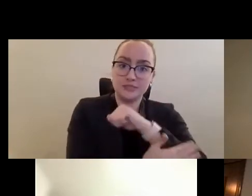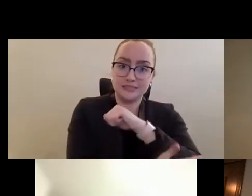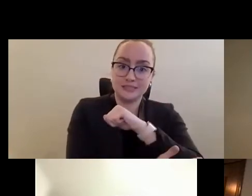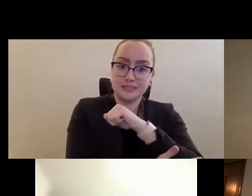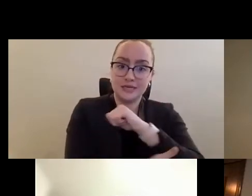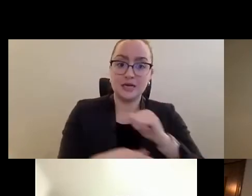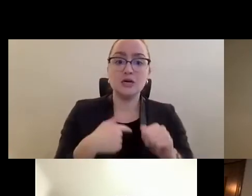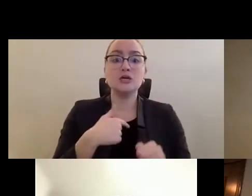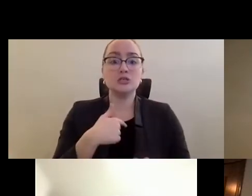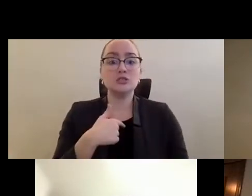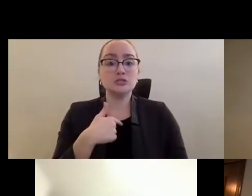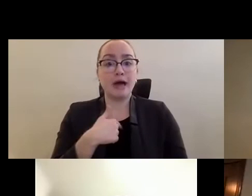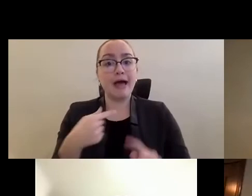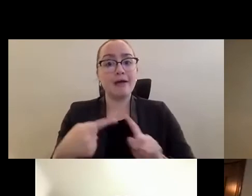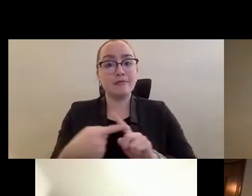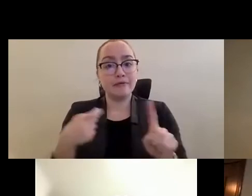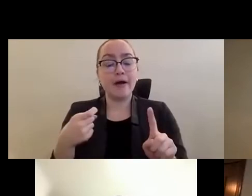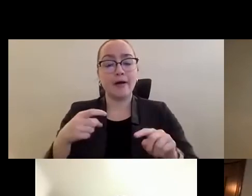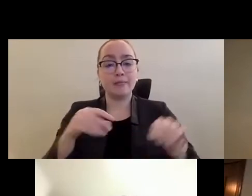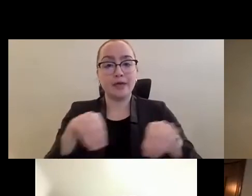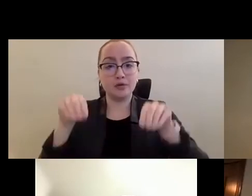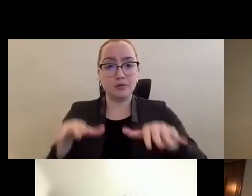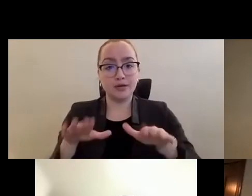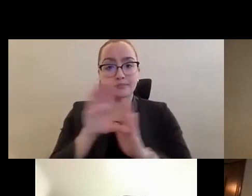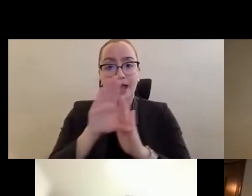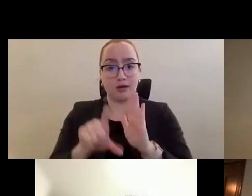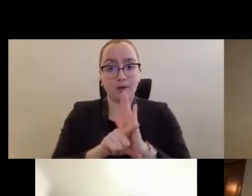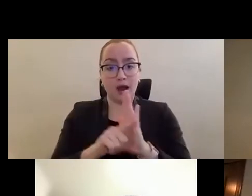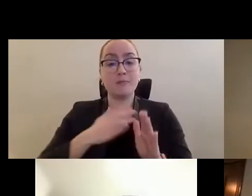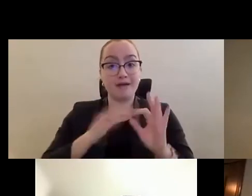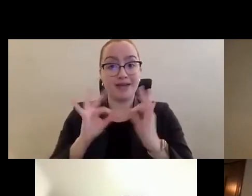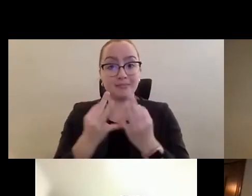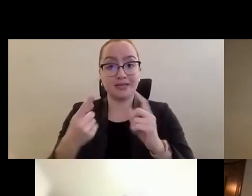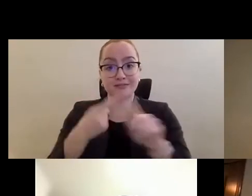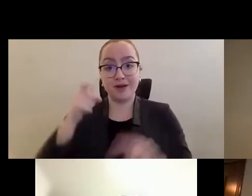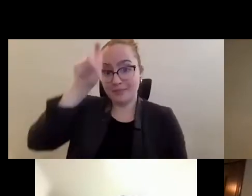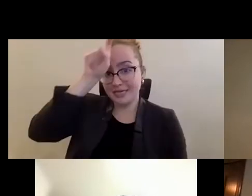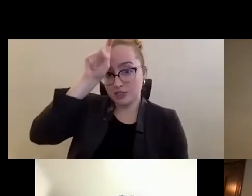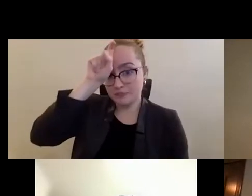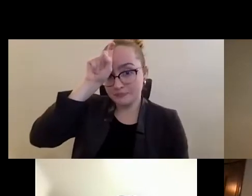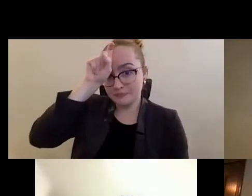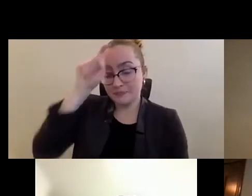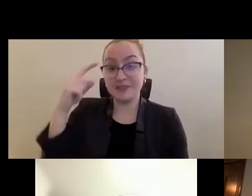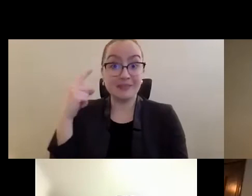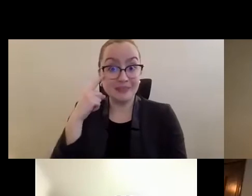destruido a esos otros países. Y yo vengo de un origen de familia,